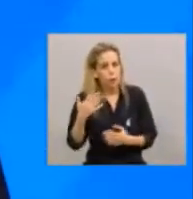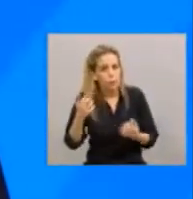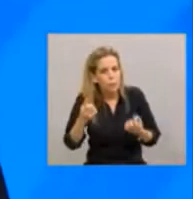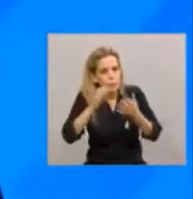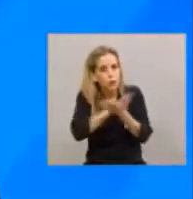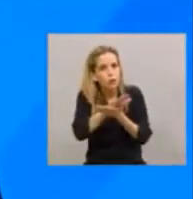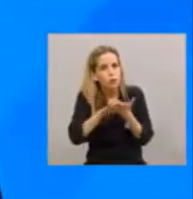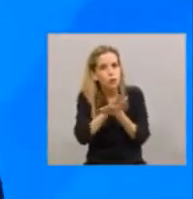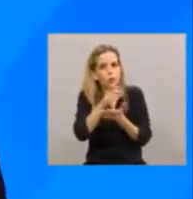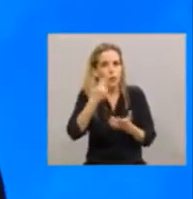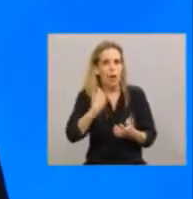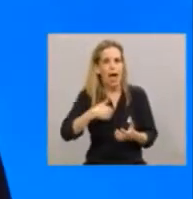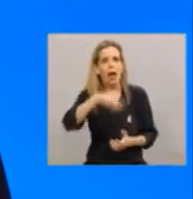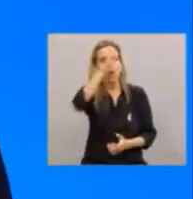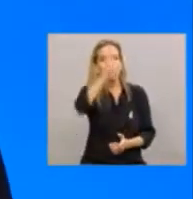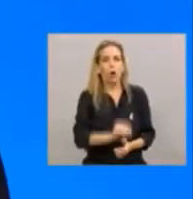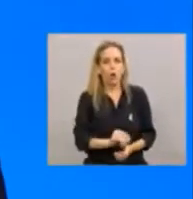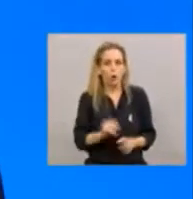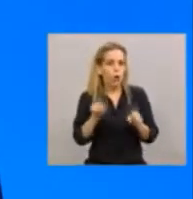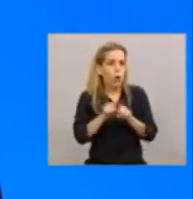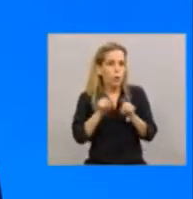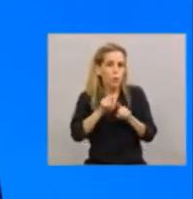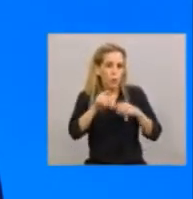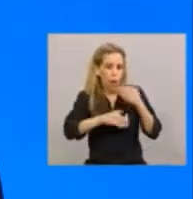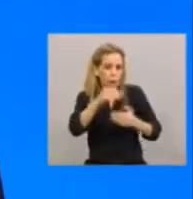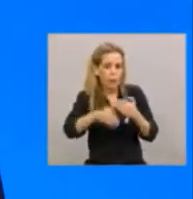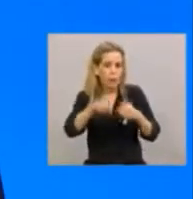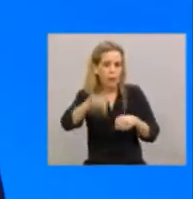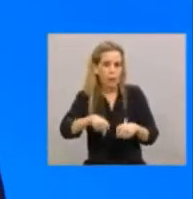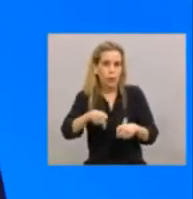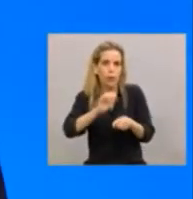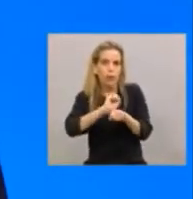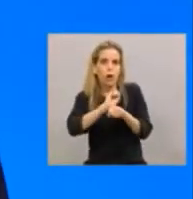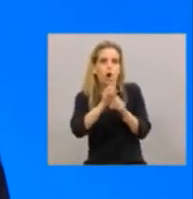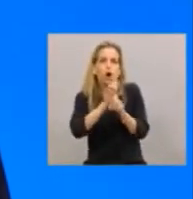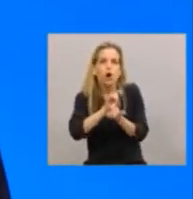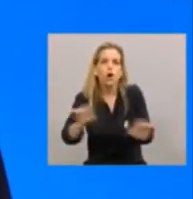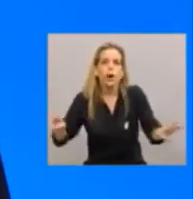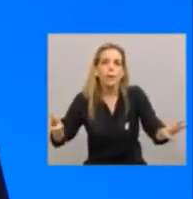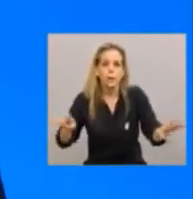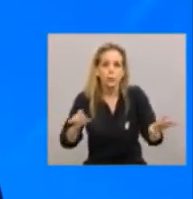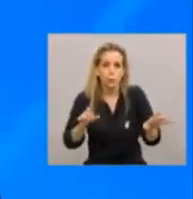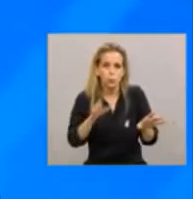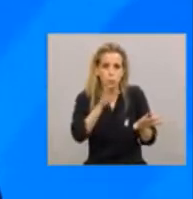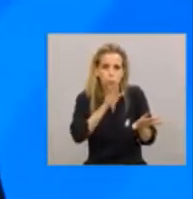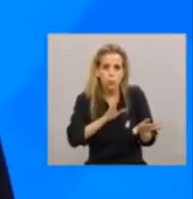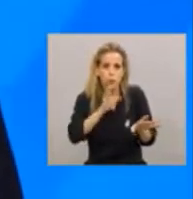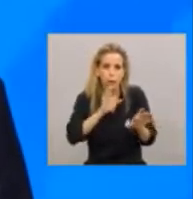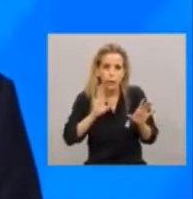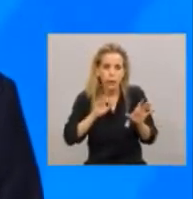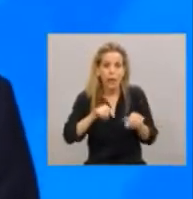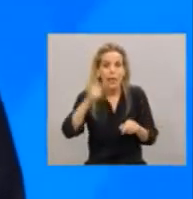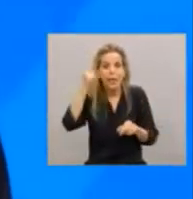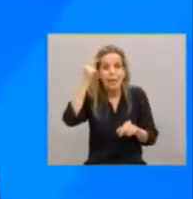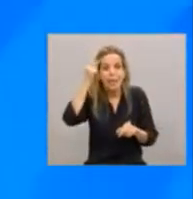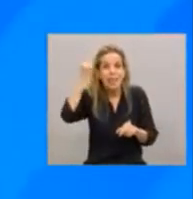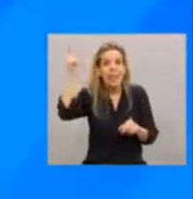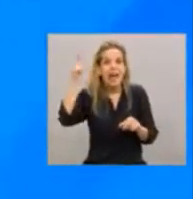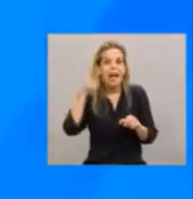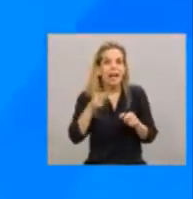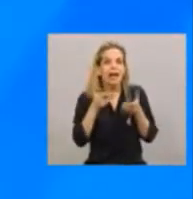este presente de pandemia del modo en que lo sobrellevamos la idea de la solidaridad